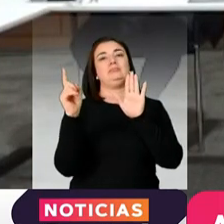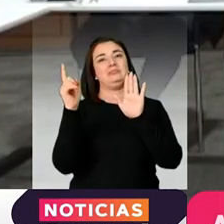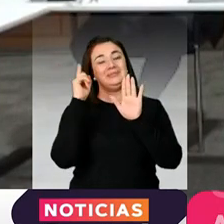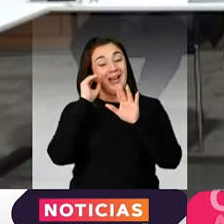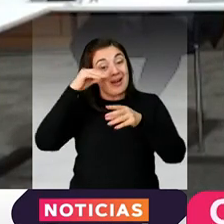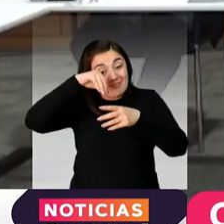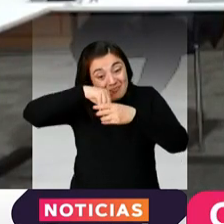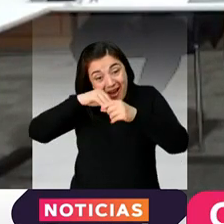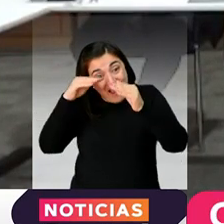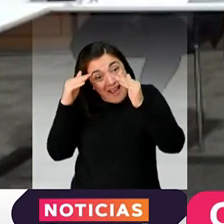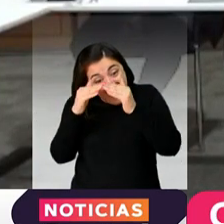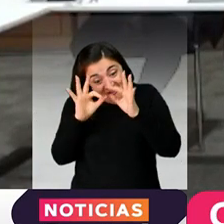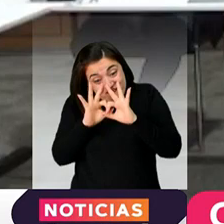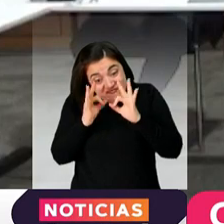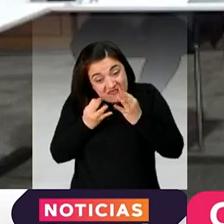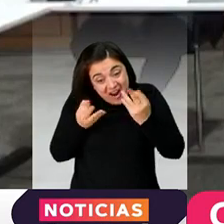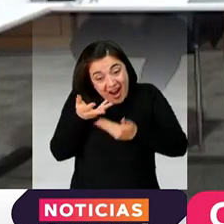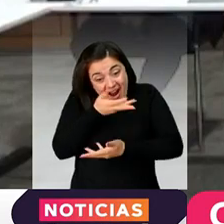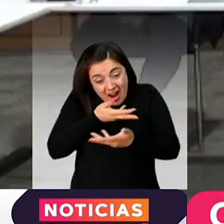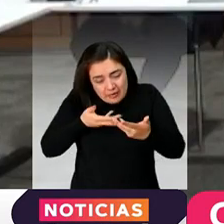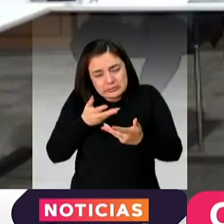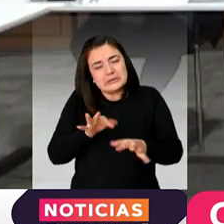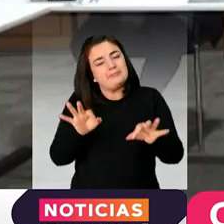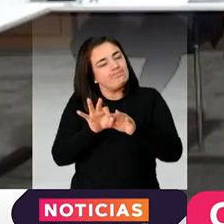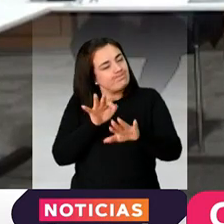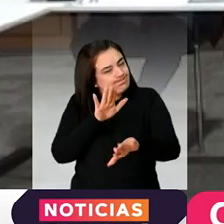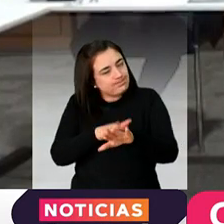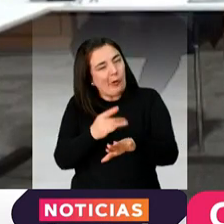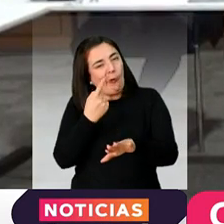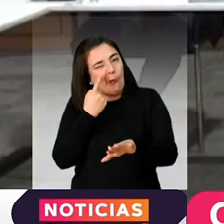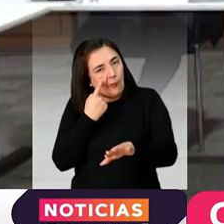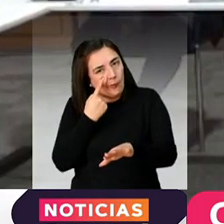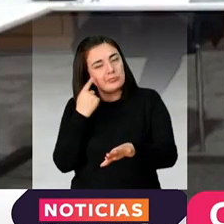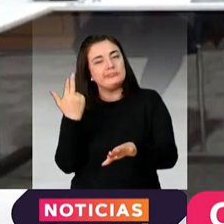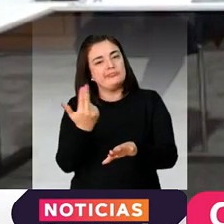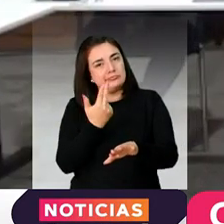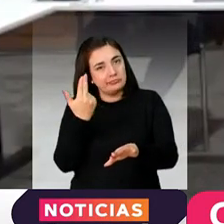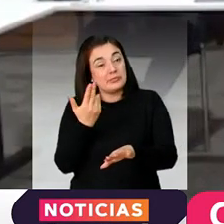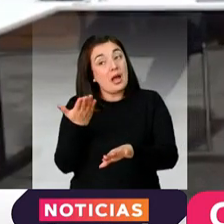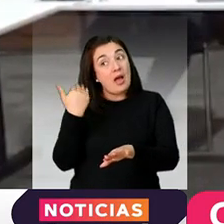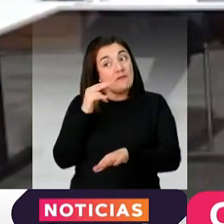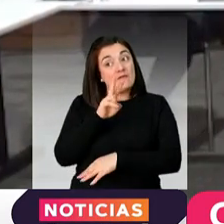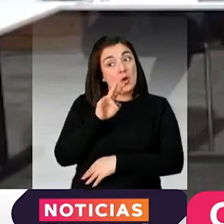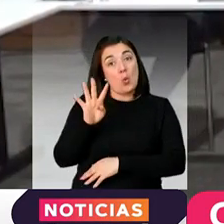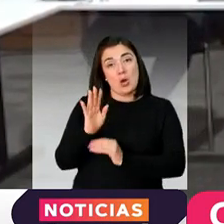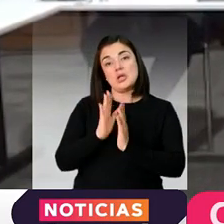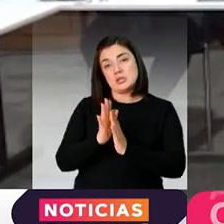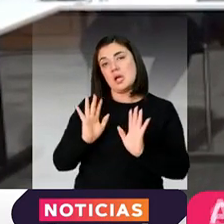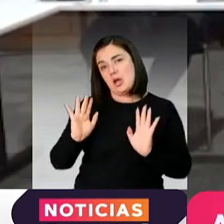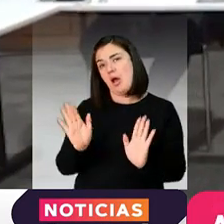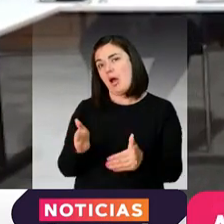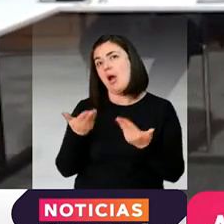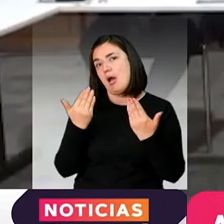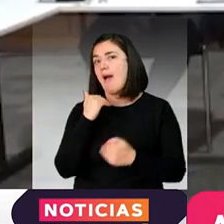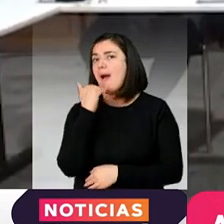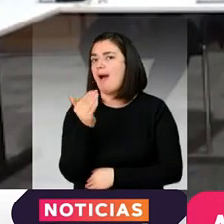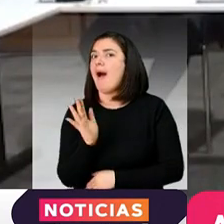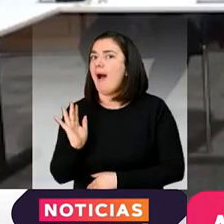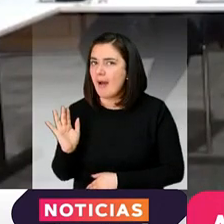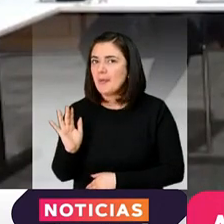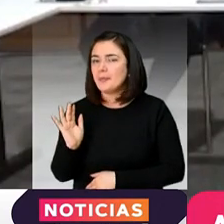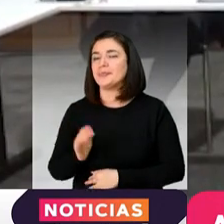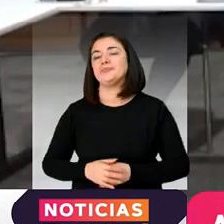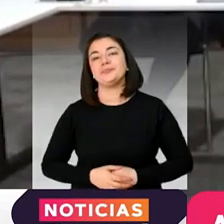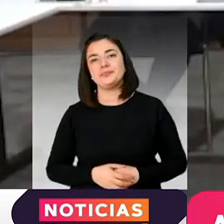las familias, reiterarles el llamado, se cumplió en buena medida el 24 y eso nos ha ayudado mucho.